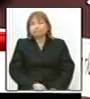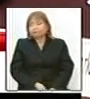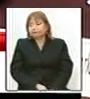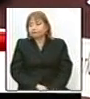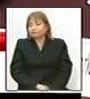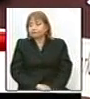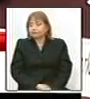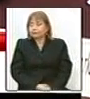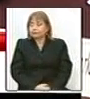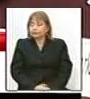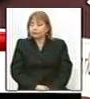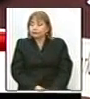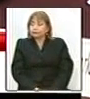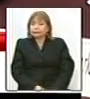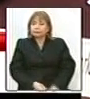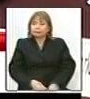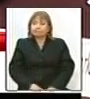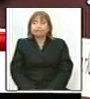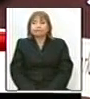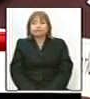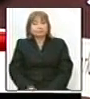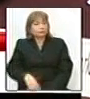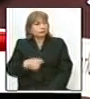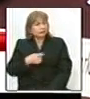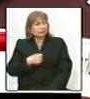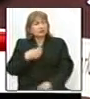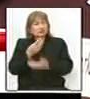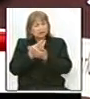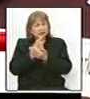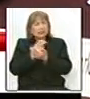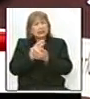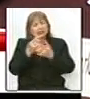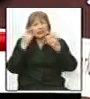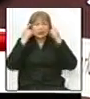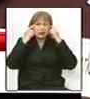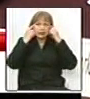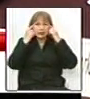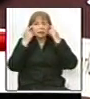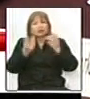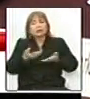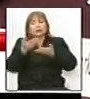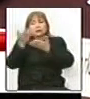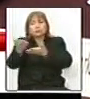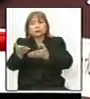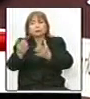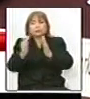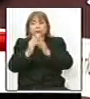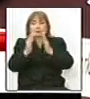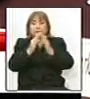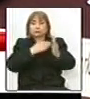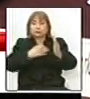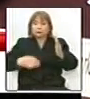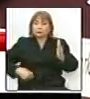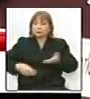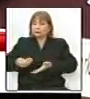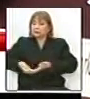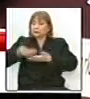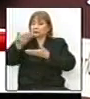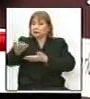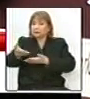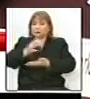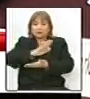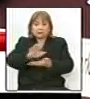tengo la siguiente inquietud. El Ministerio de Vivienda transfiere estos dineros para que todas